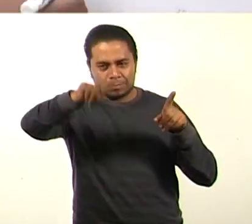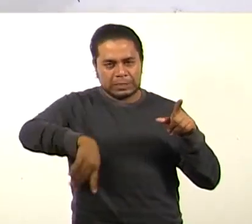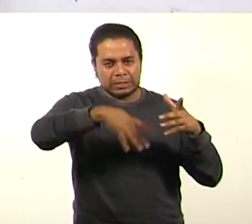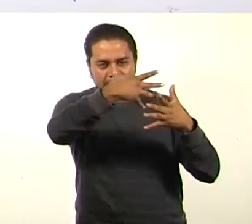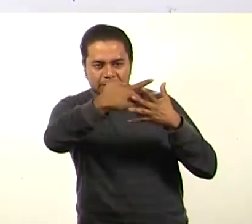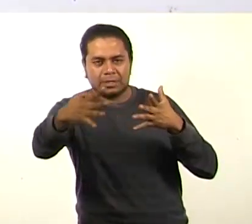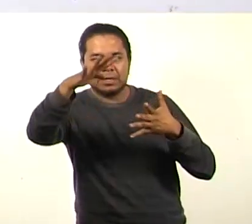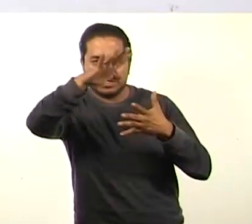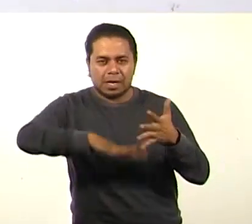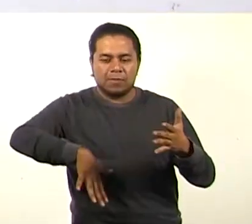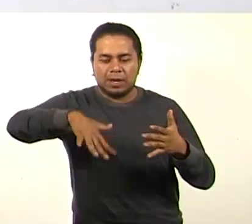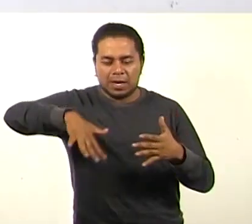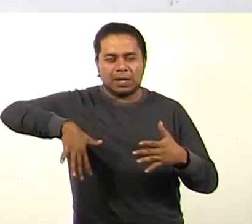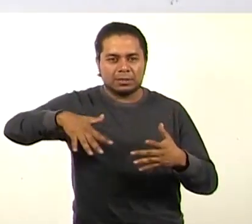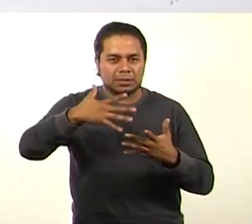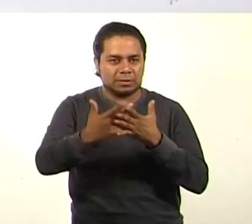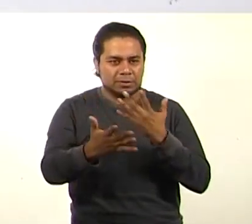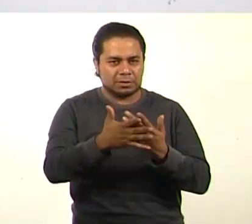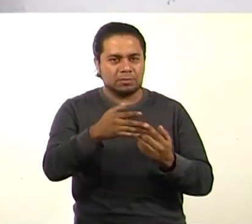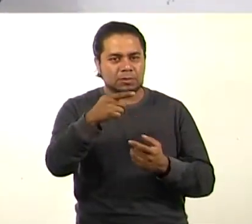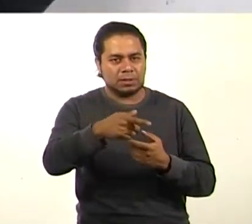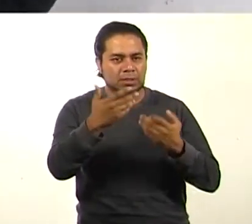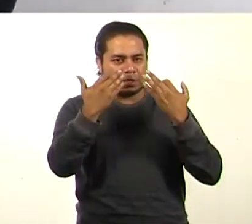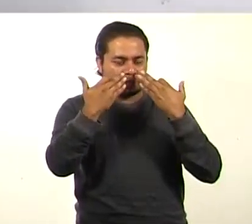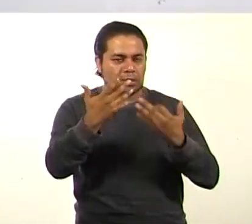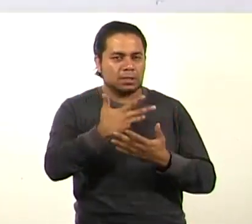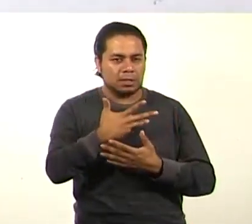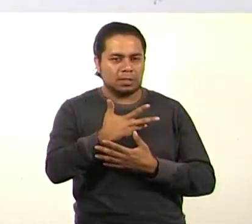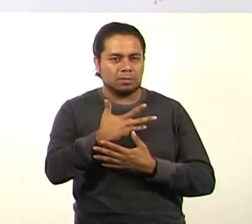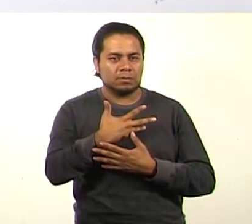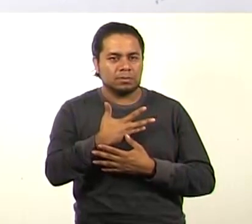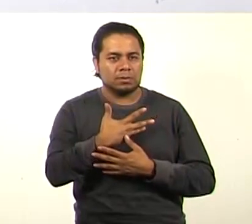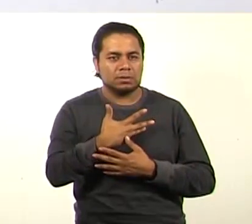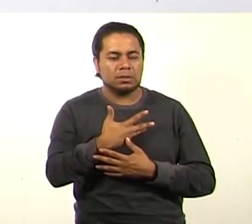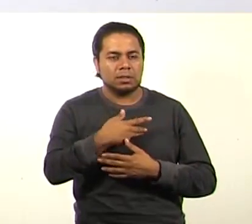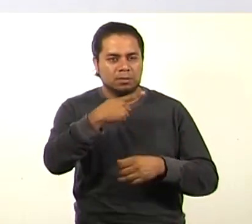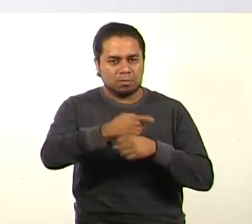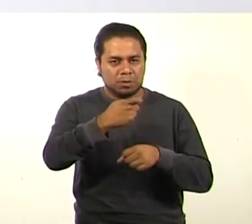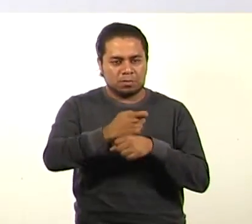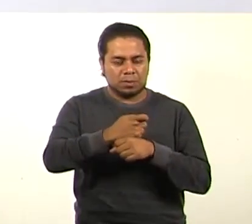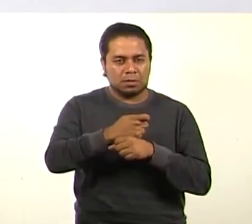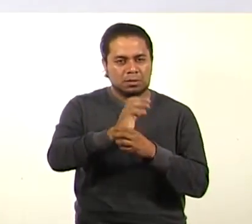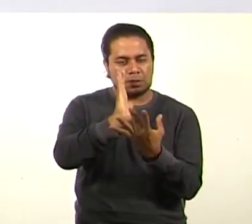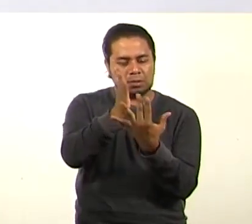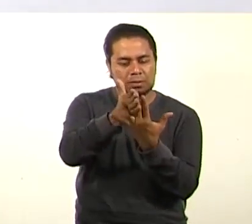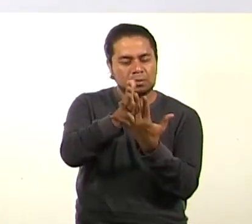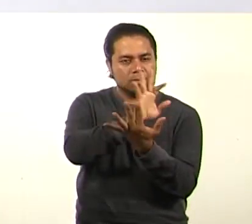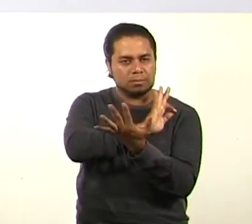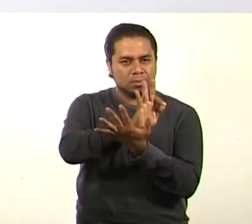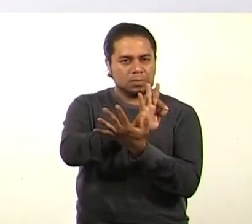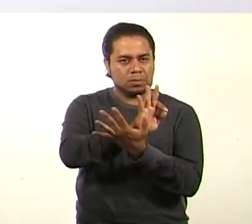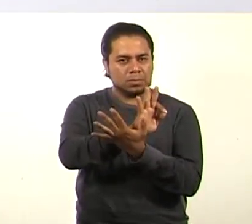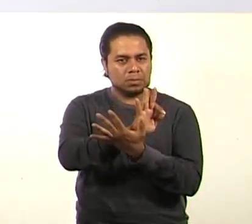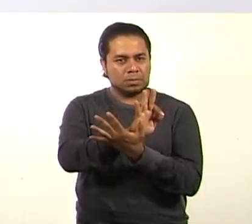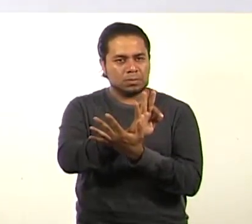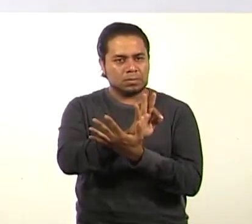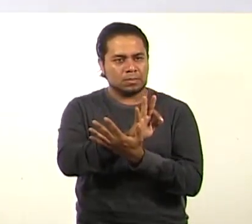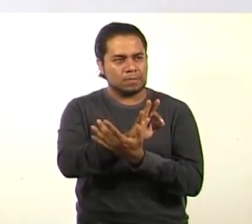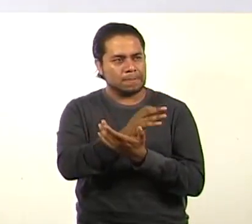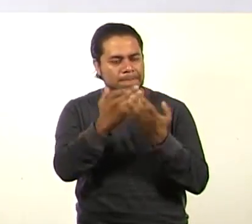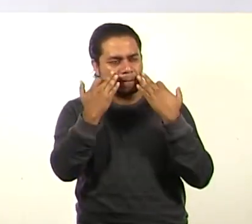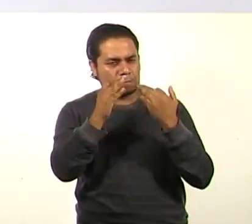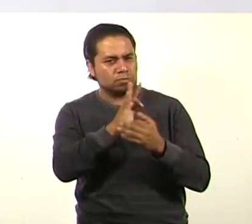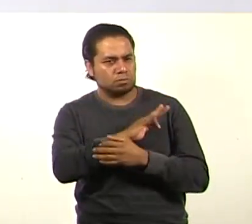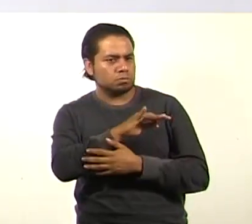que anteriormente. Aquí vemos. Primero, podemos dividir entre dos estos números. A simple vista